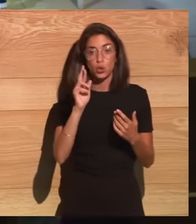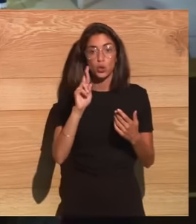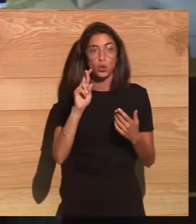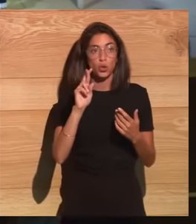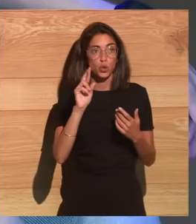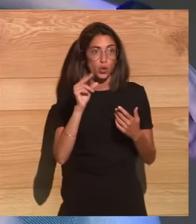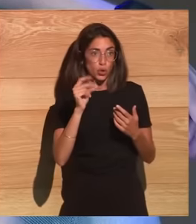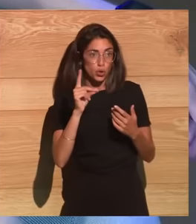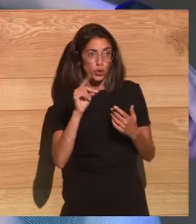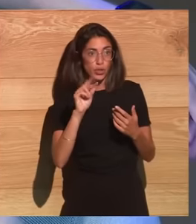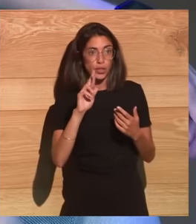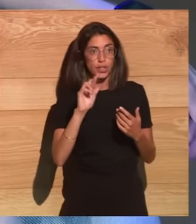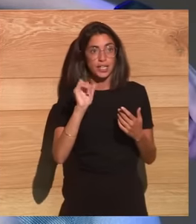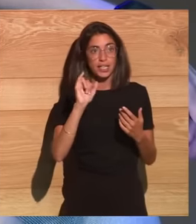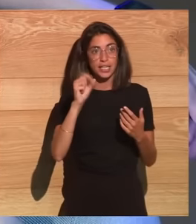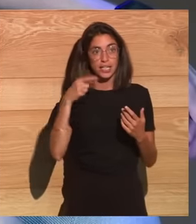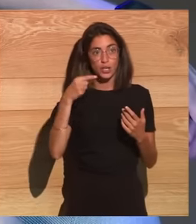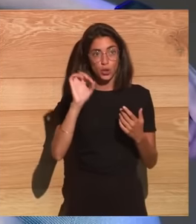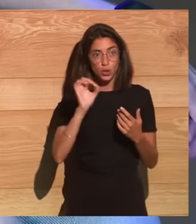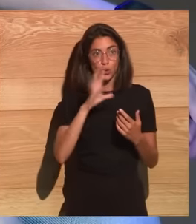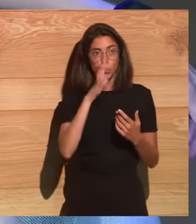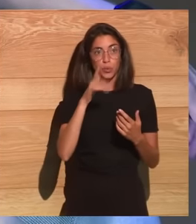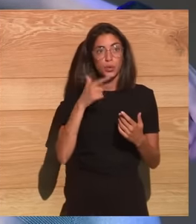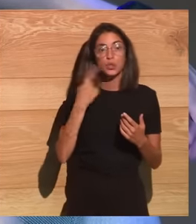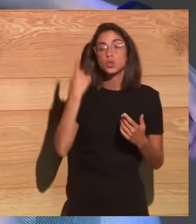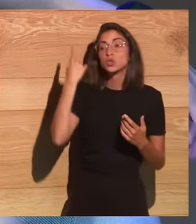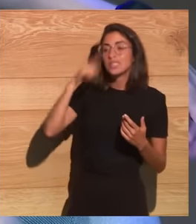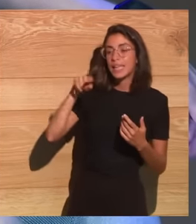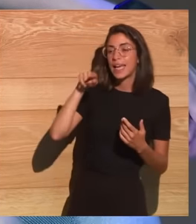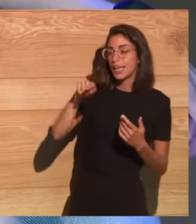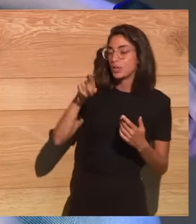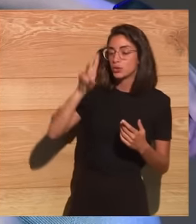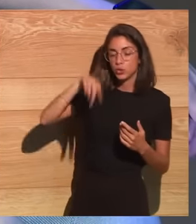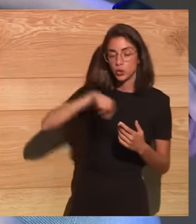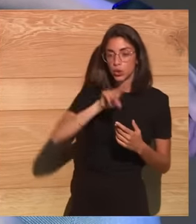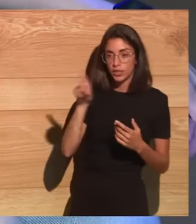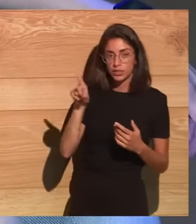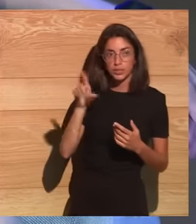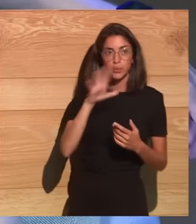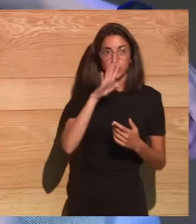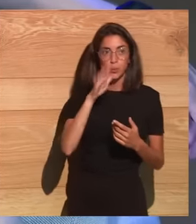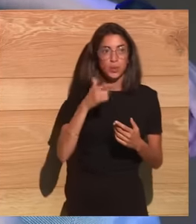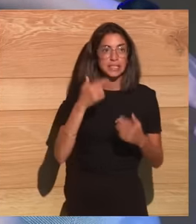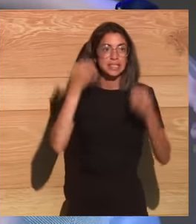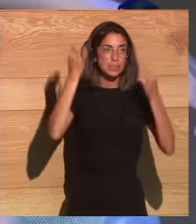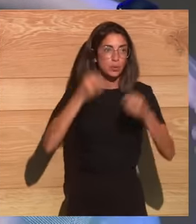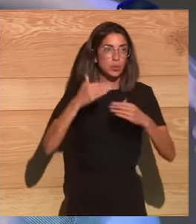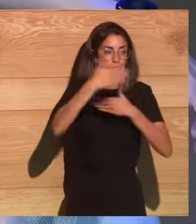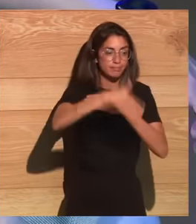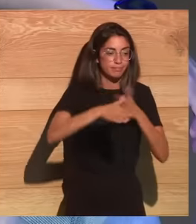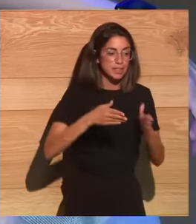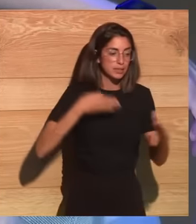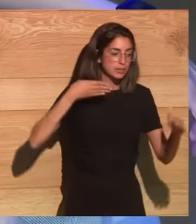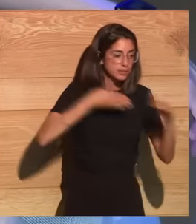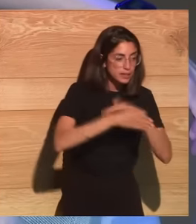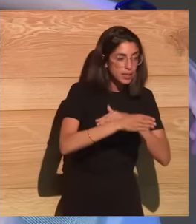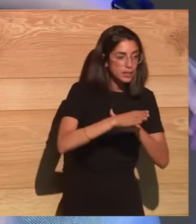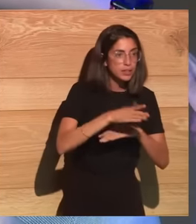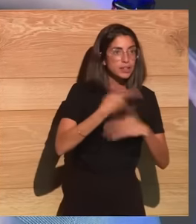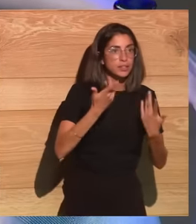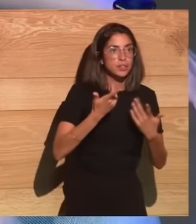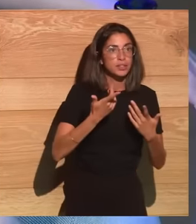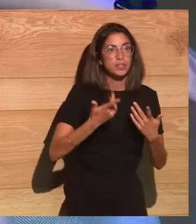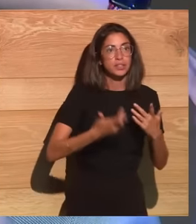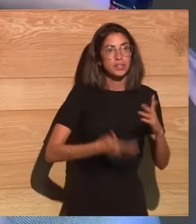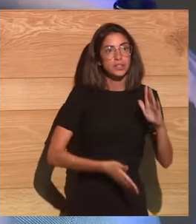que no es el Arturo Campos el nuestro, porque Arturo Campos el nuestro se hubiera metido en el despacho y al cabo de una hora hubiera salido